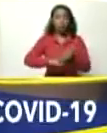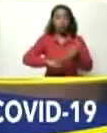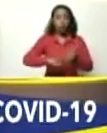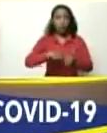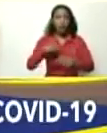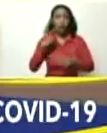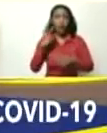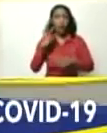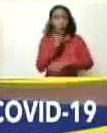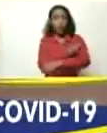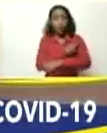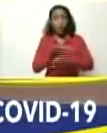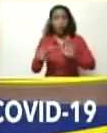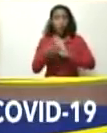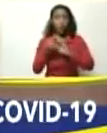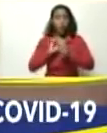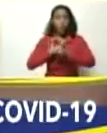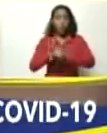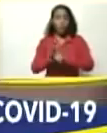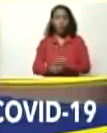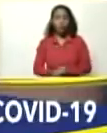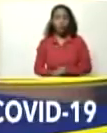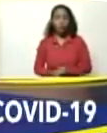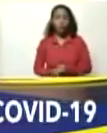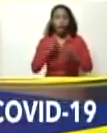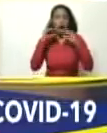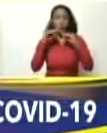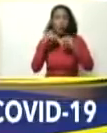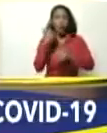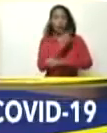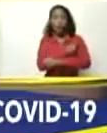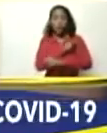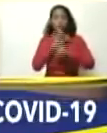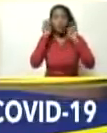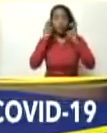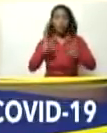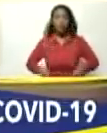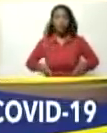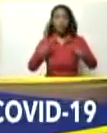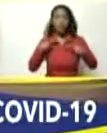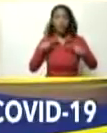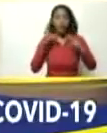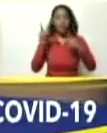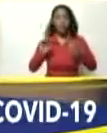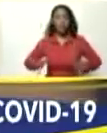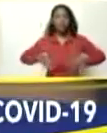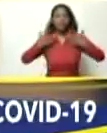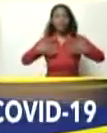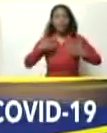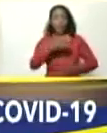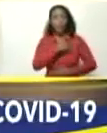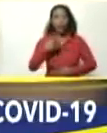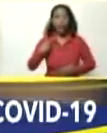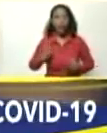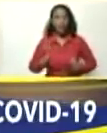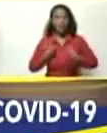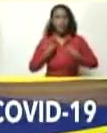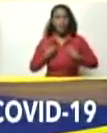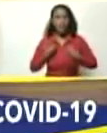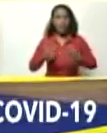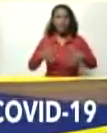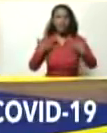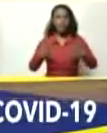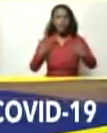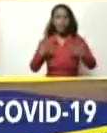la COVID-19. Hablar de la vacunación es hablar de vida, es del entusiasmo de querer vivir, de